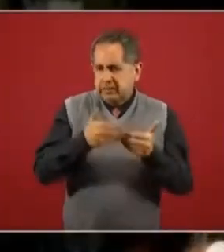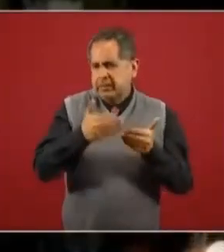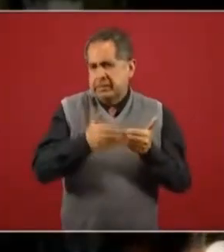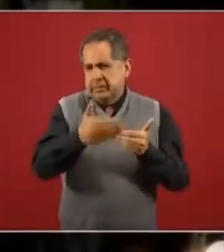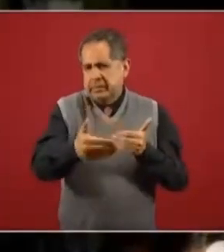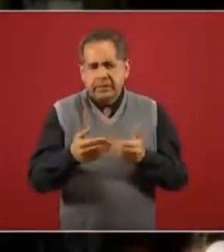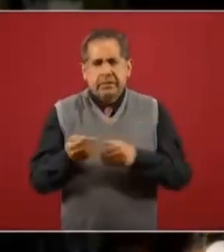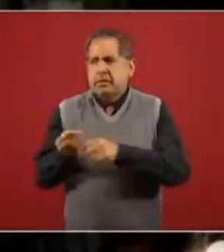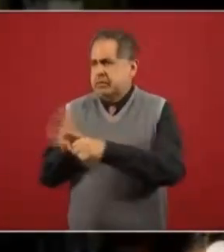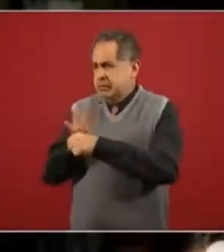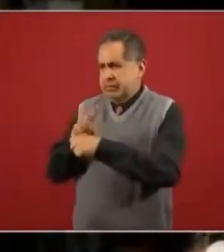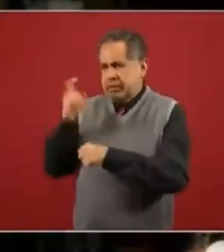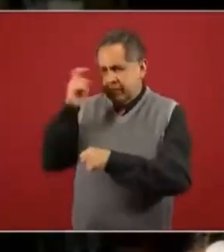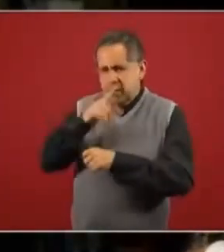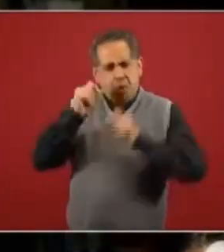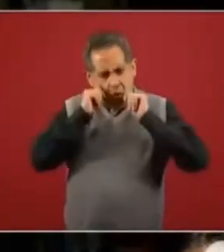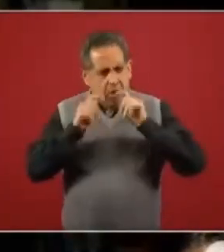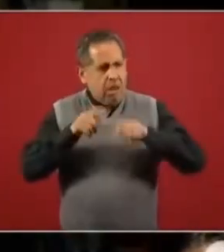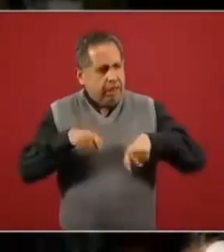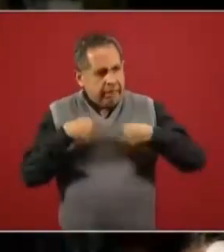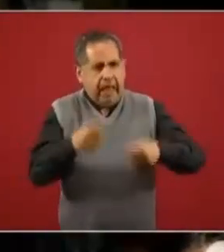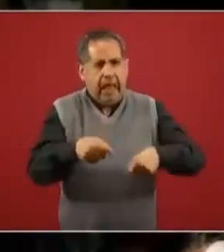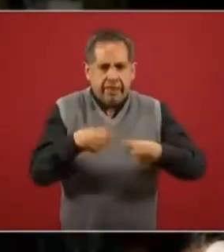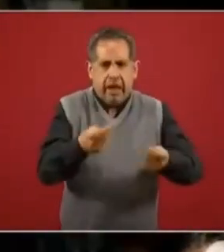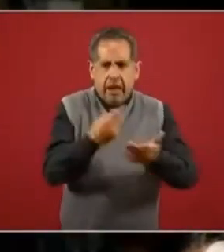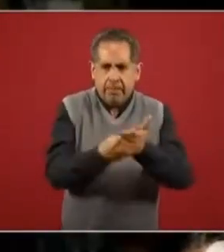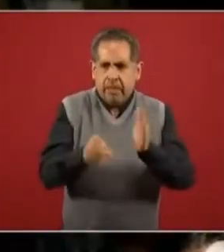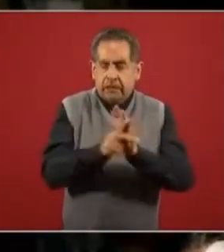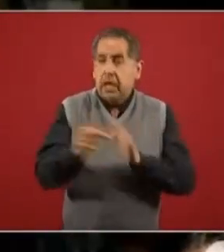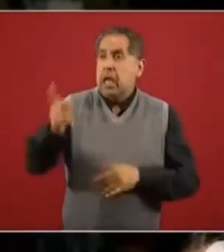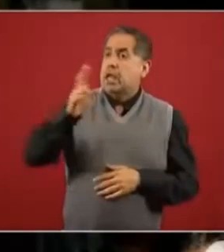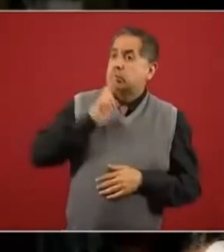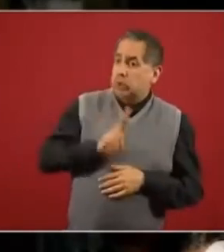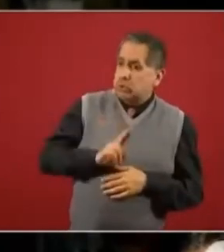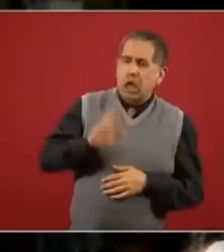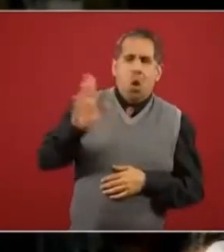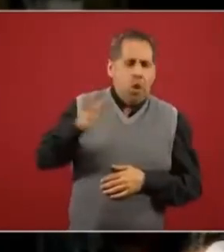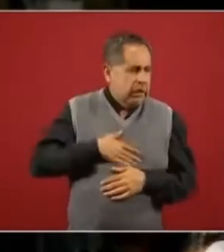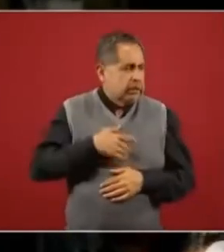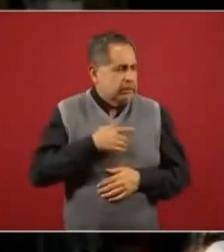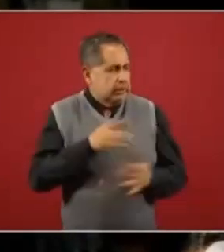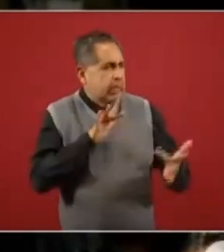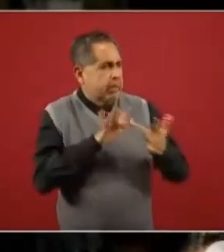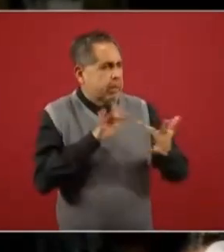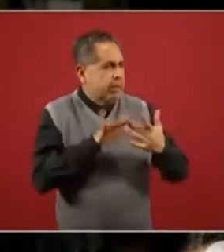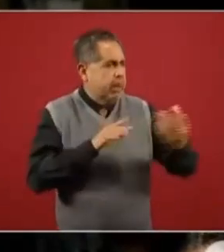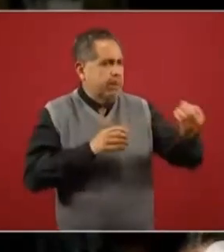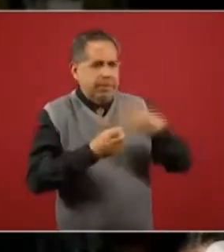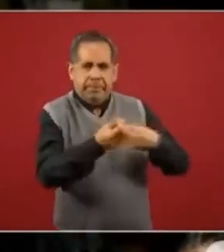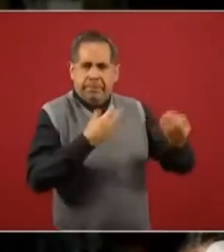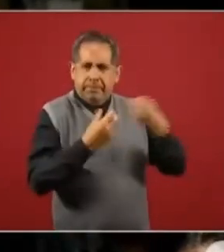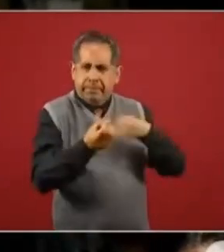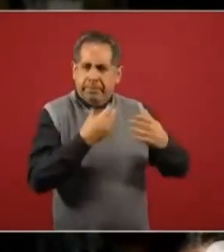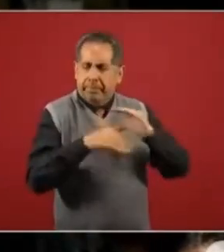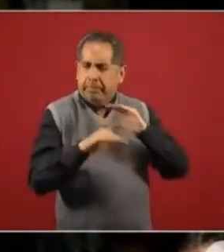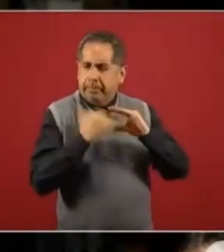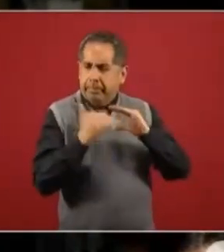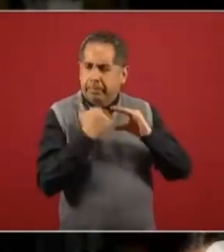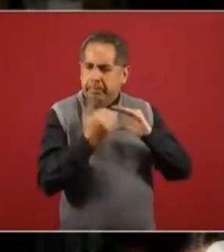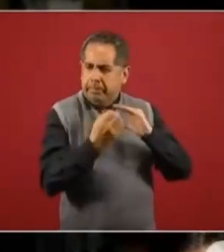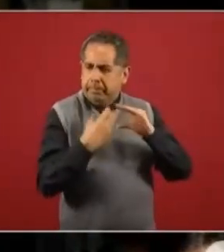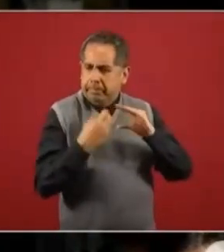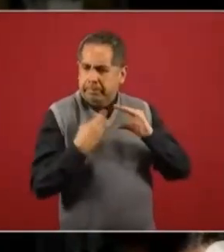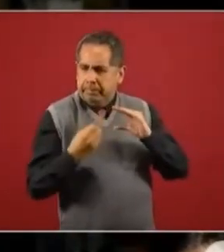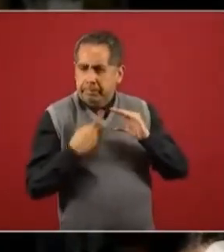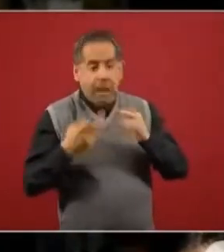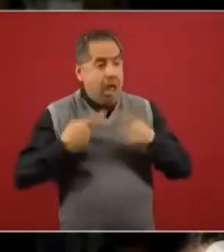la crisis sanitaria, está en pie. Y yo, a partir de esa respuesta, comencé a recibir pues muchos correos, llamadas y